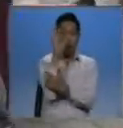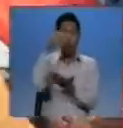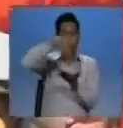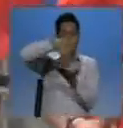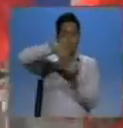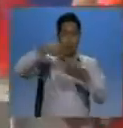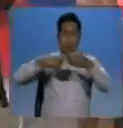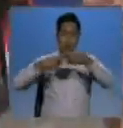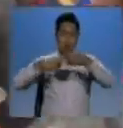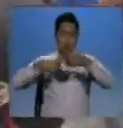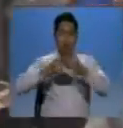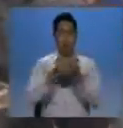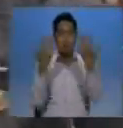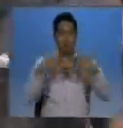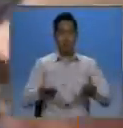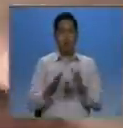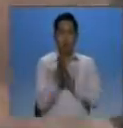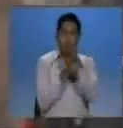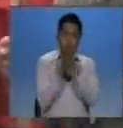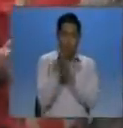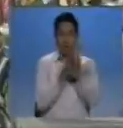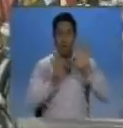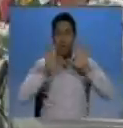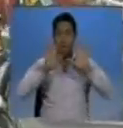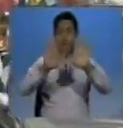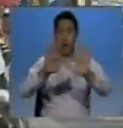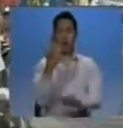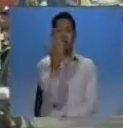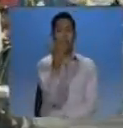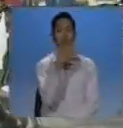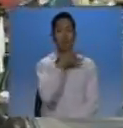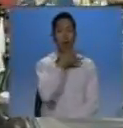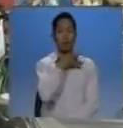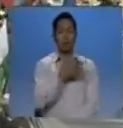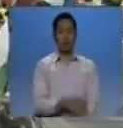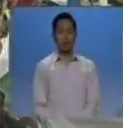para preparar el anunciado paro del 13. Cleber Aranda, Gama Noticias.